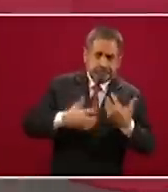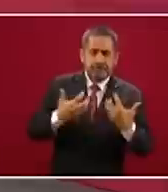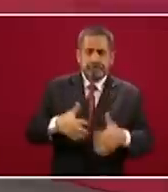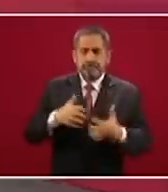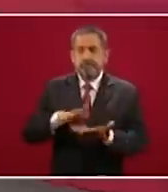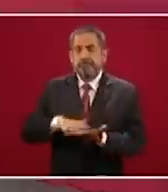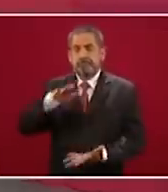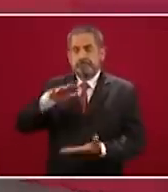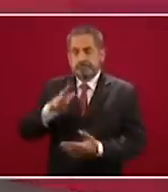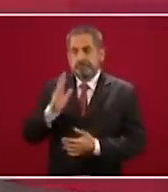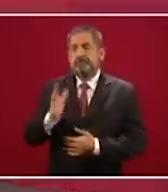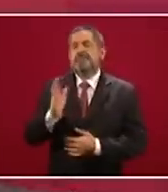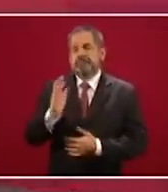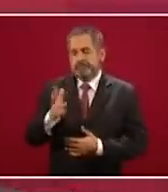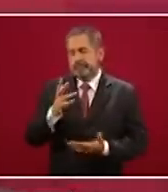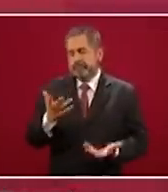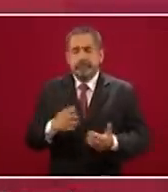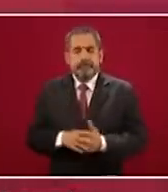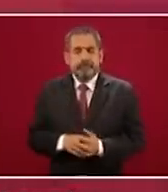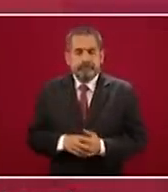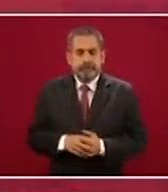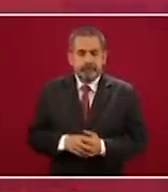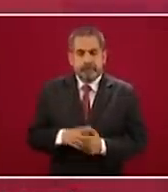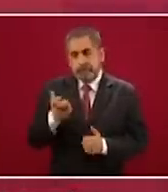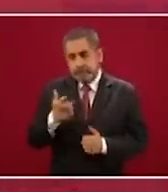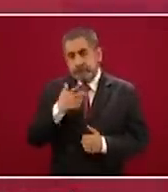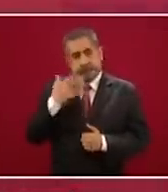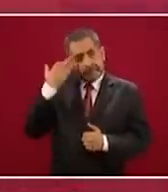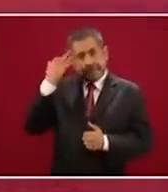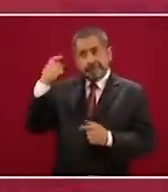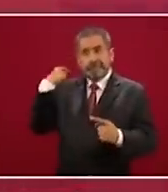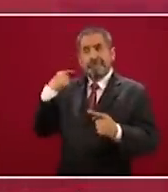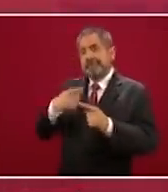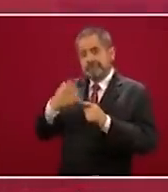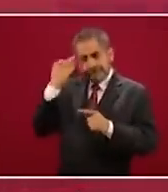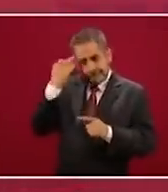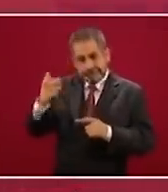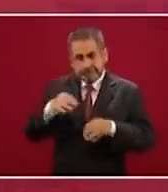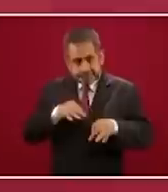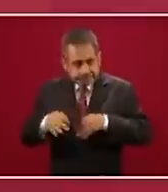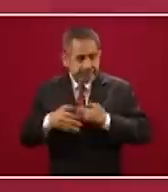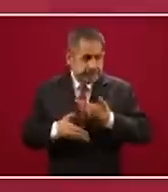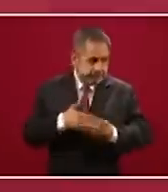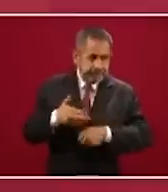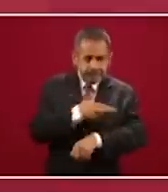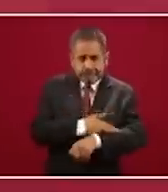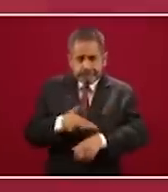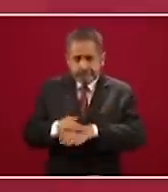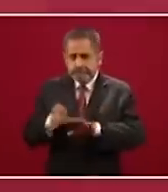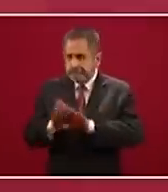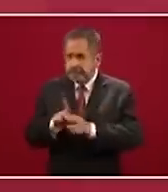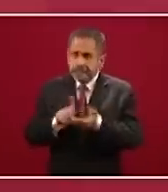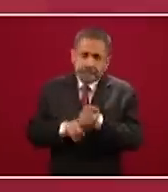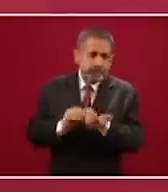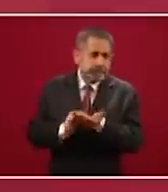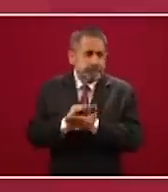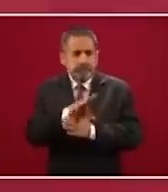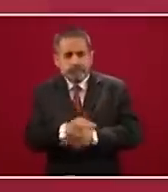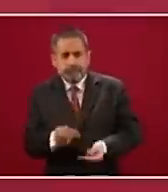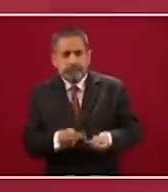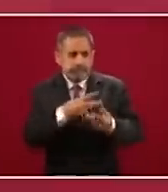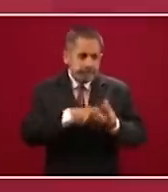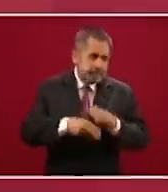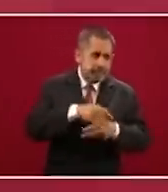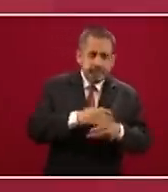petróleo. Entonces, eso llevó tiempo y trabajo, inversión